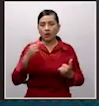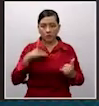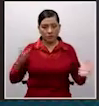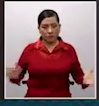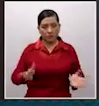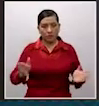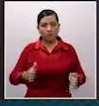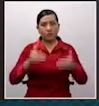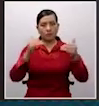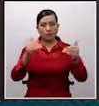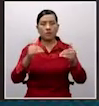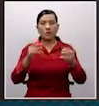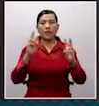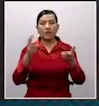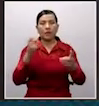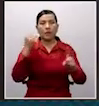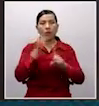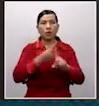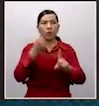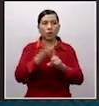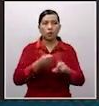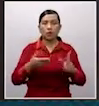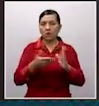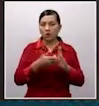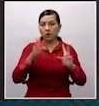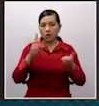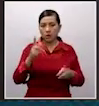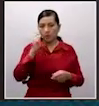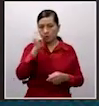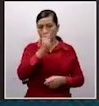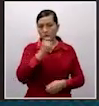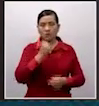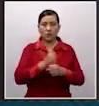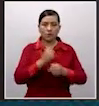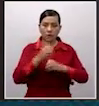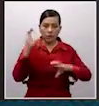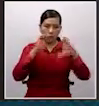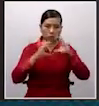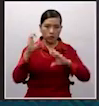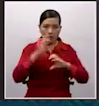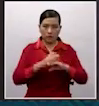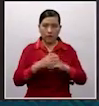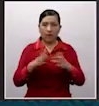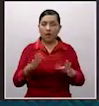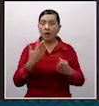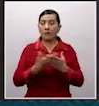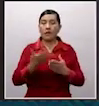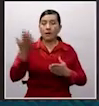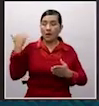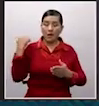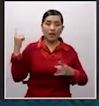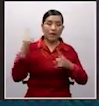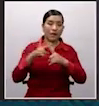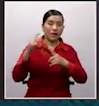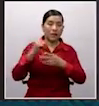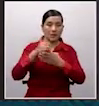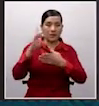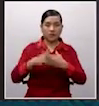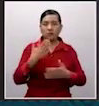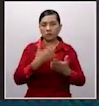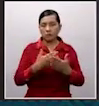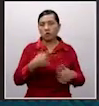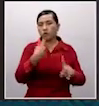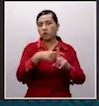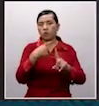el narcotráfico que lo hemos diseñado en particular para nuestra propia realidad con excelentes resultados, sabiendo que